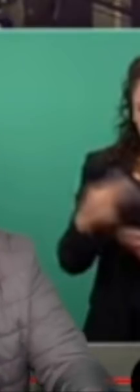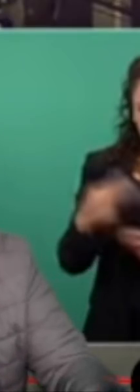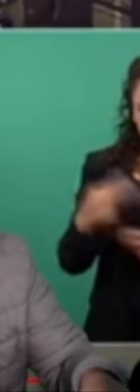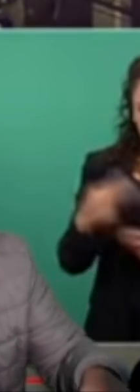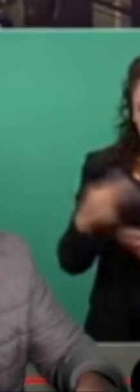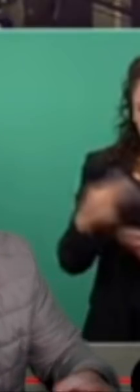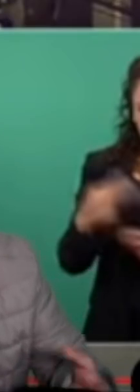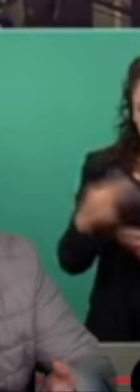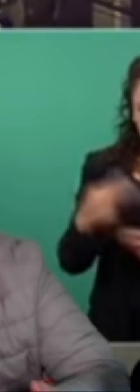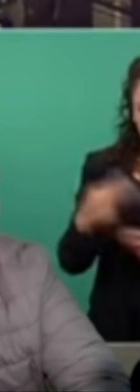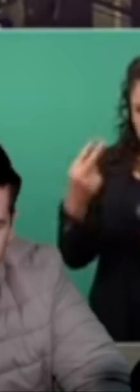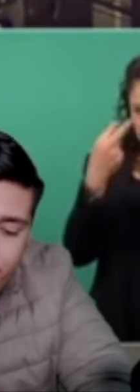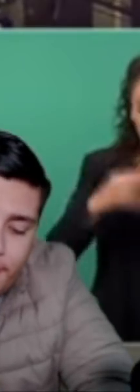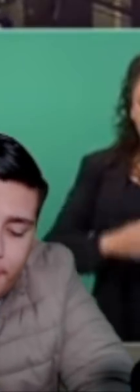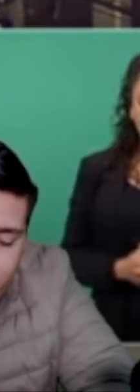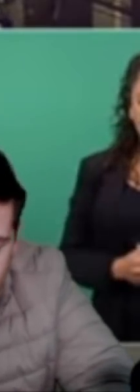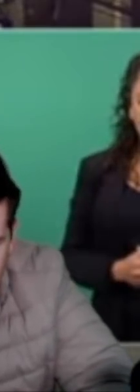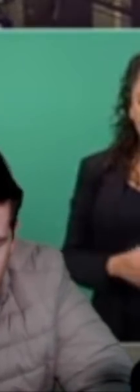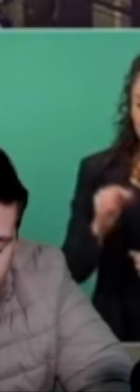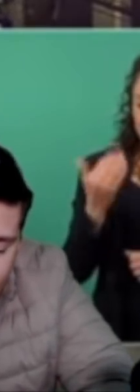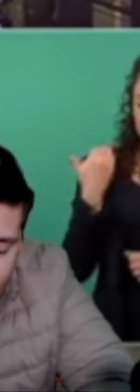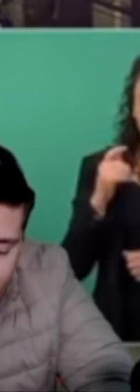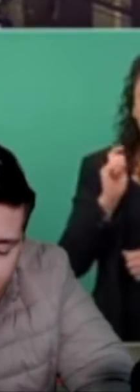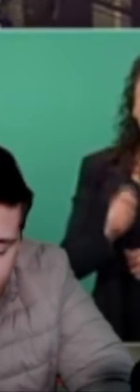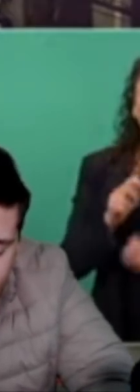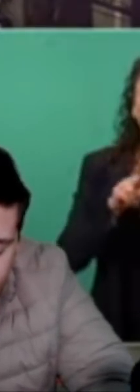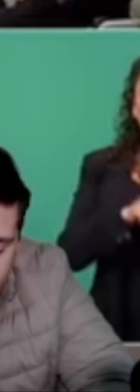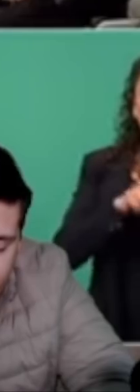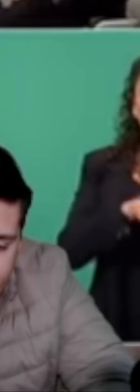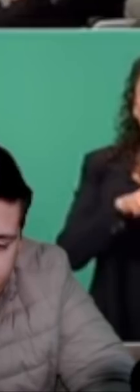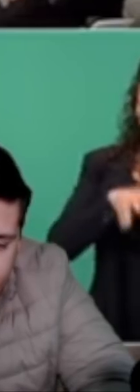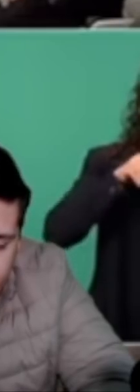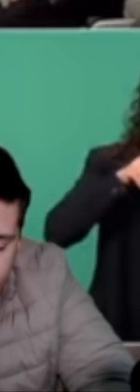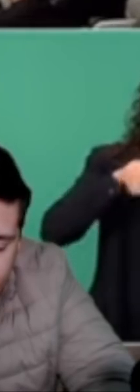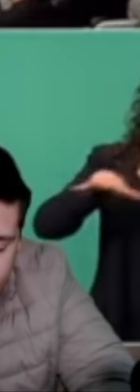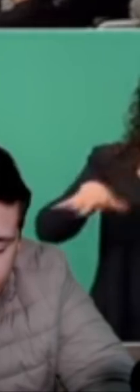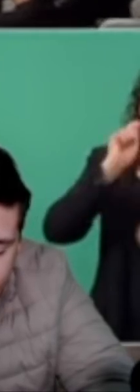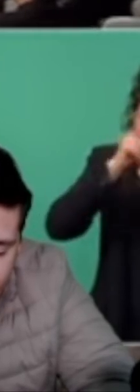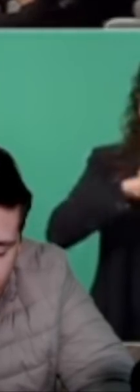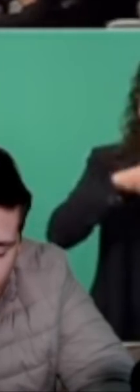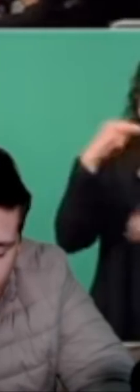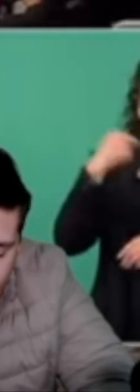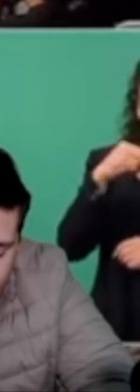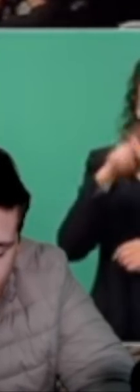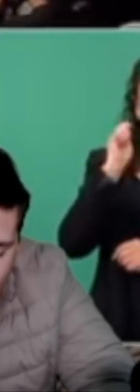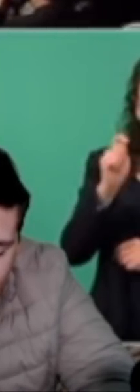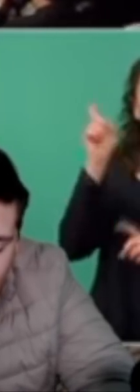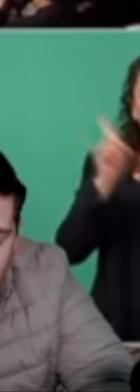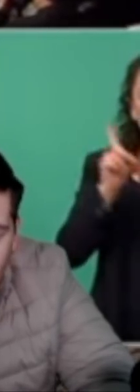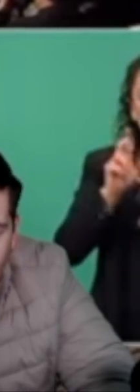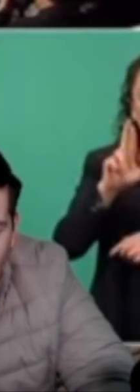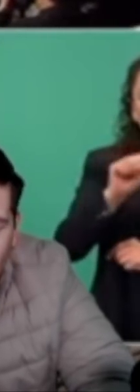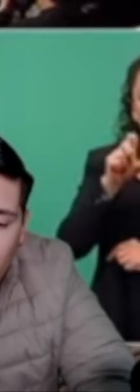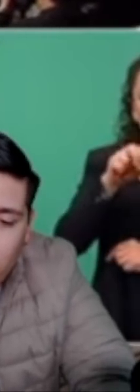presidente. La plataforma Netflix publicó un documental que se titula Duda Razonable. Se trata